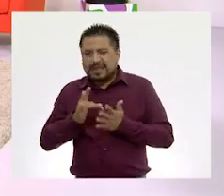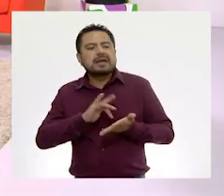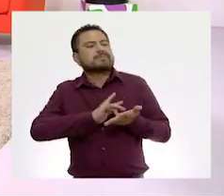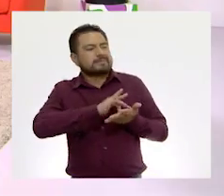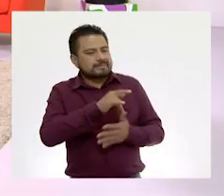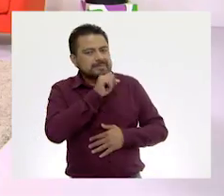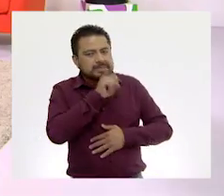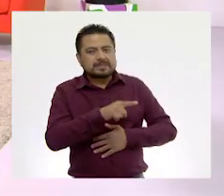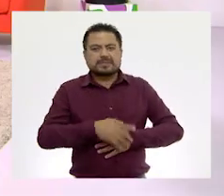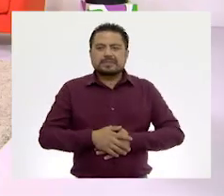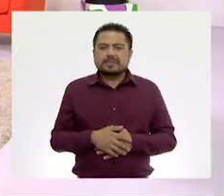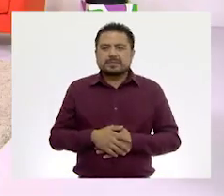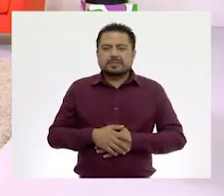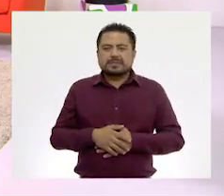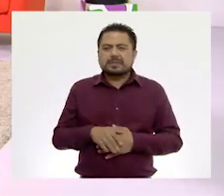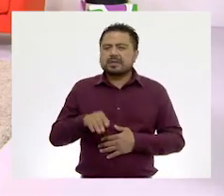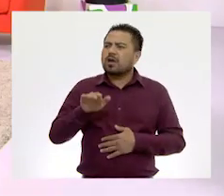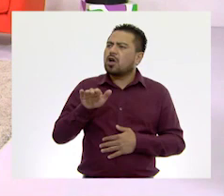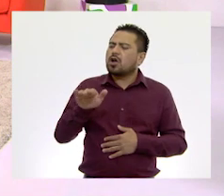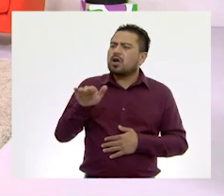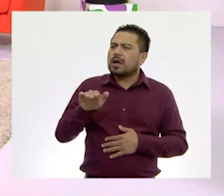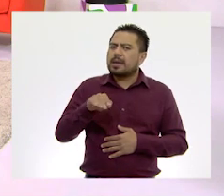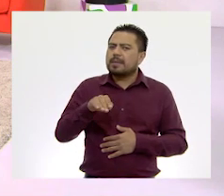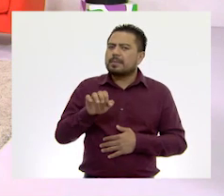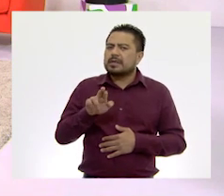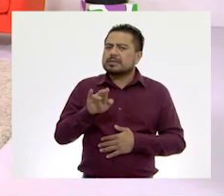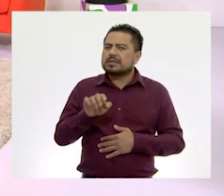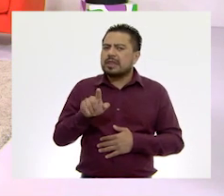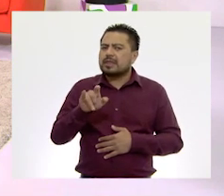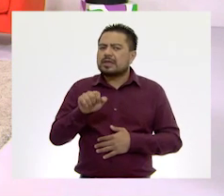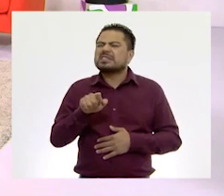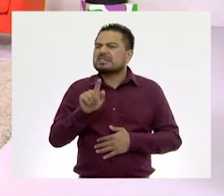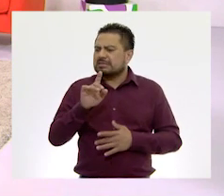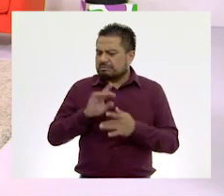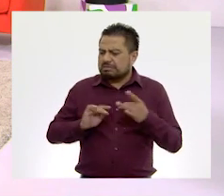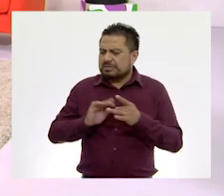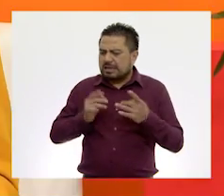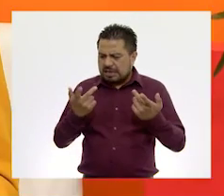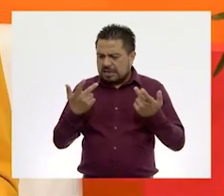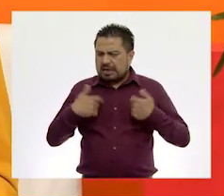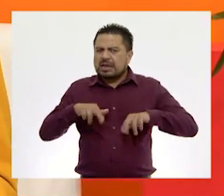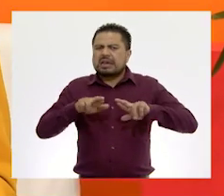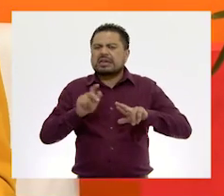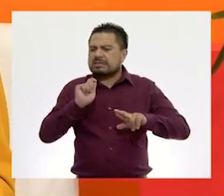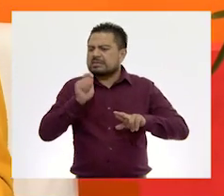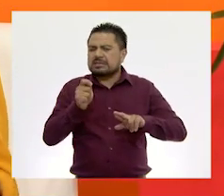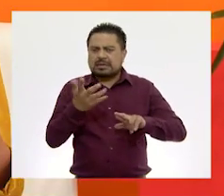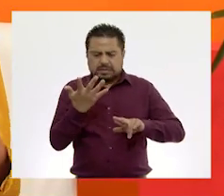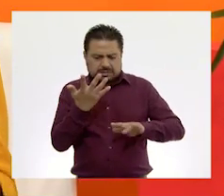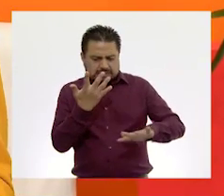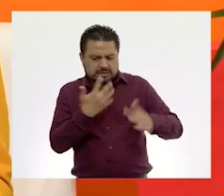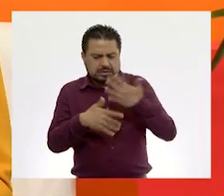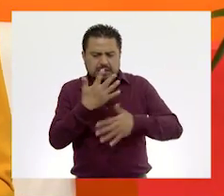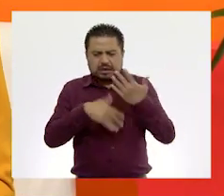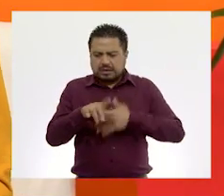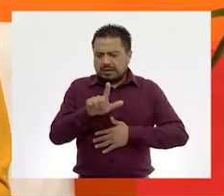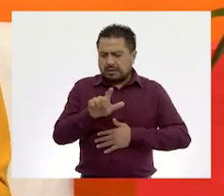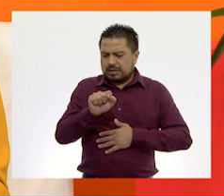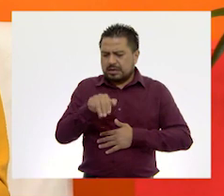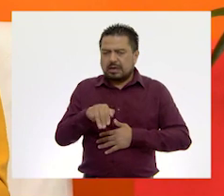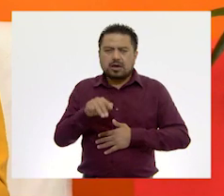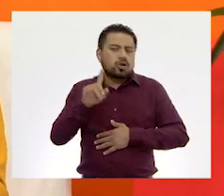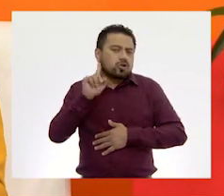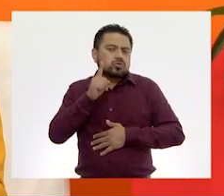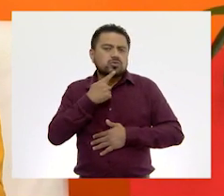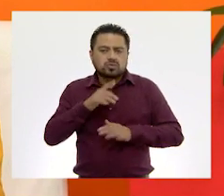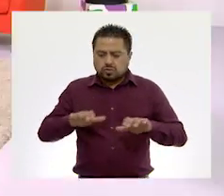gracias. Mercedes, cuéntanos, ¿qué representa la lengua de señas en la comunidad de los sordos?